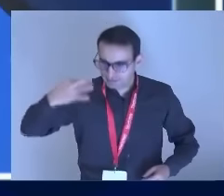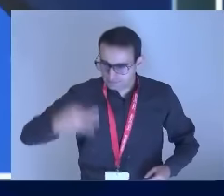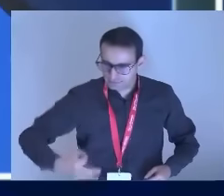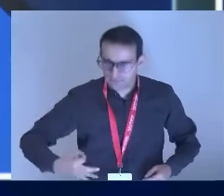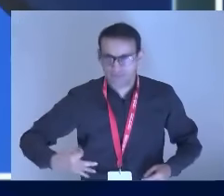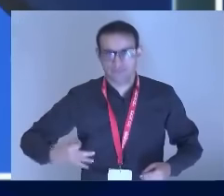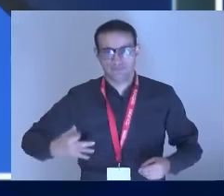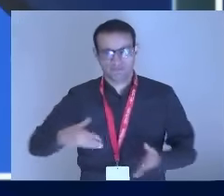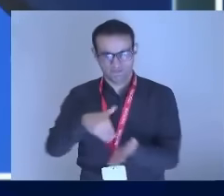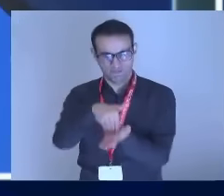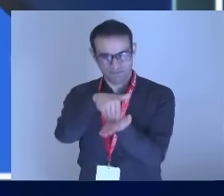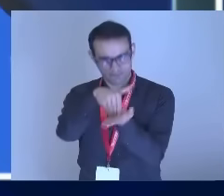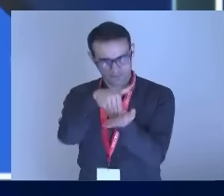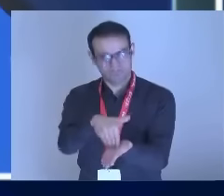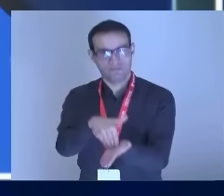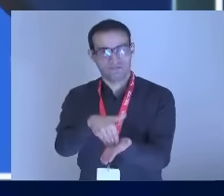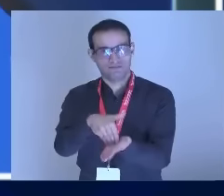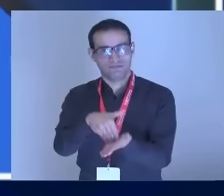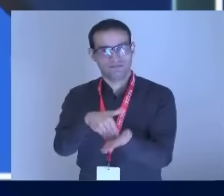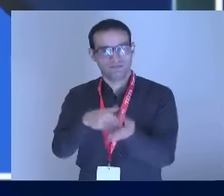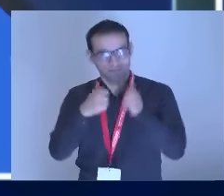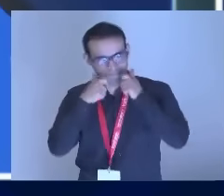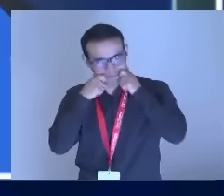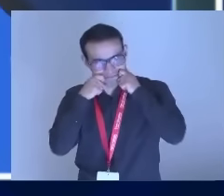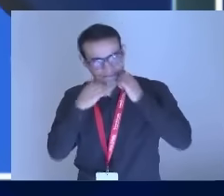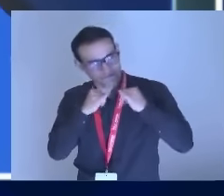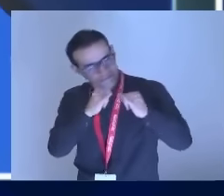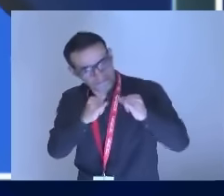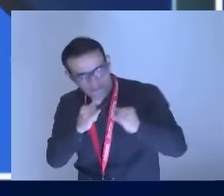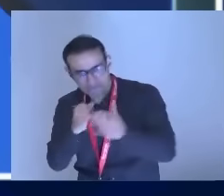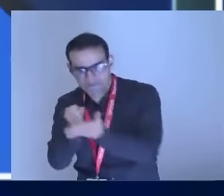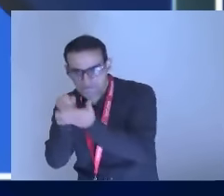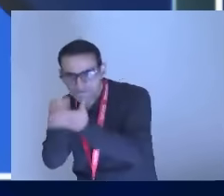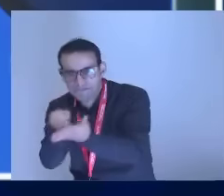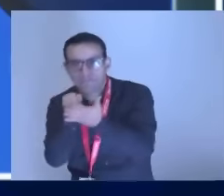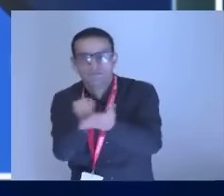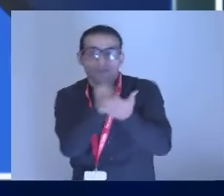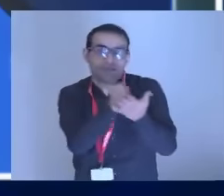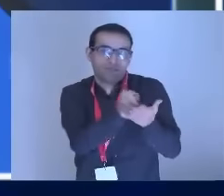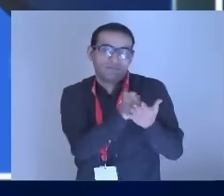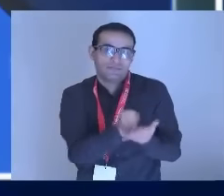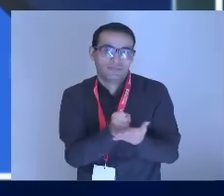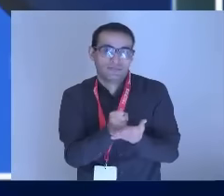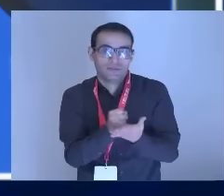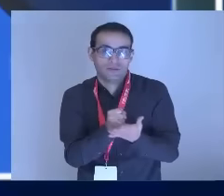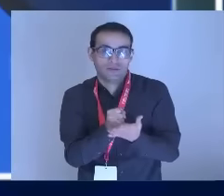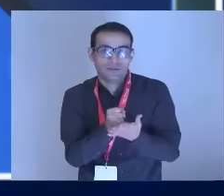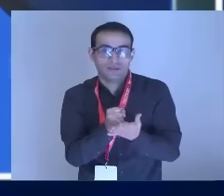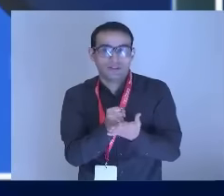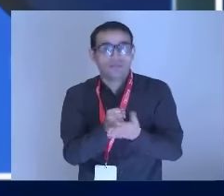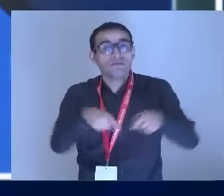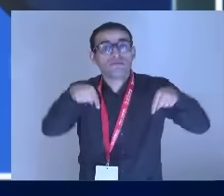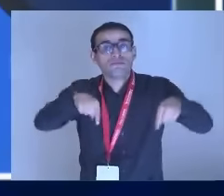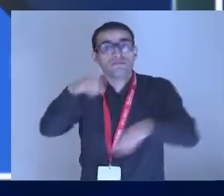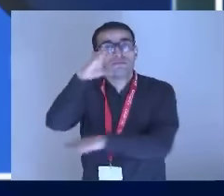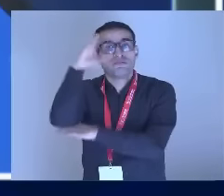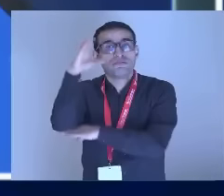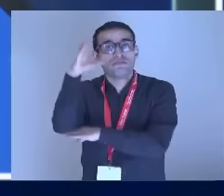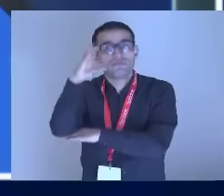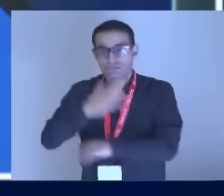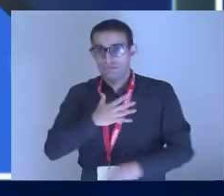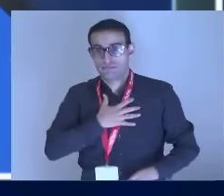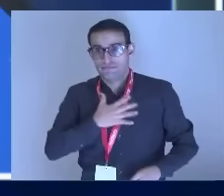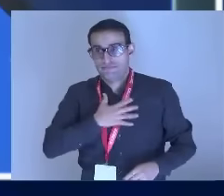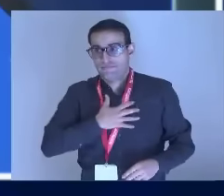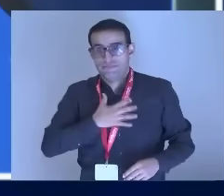firmeza y humanidad Al fin y al cabo este es nuestro país el único